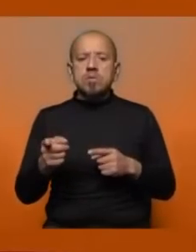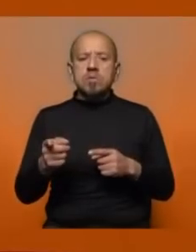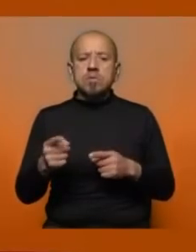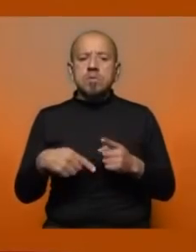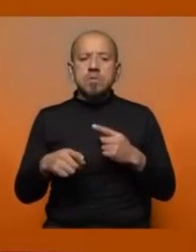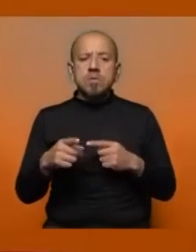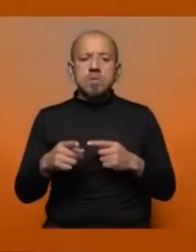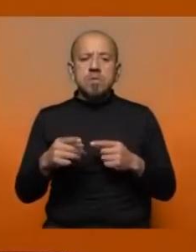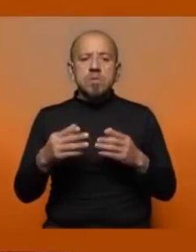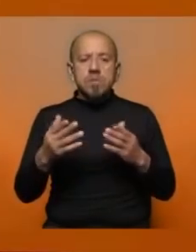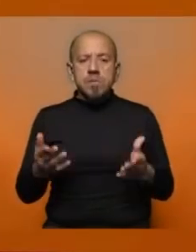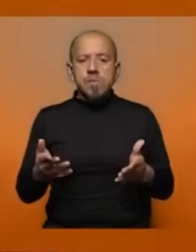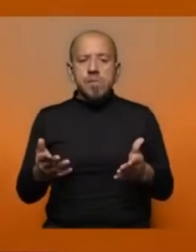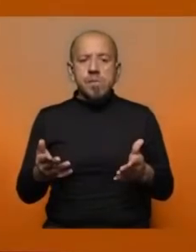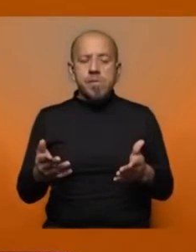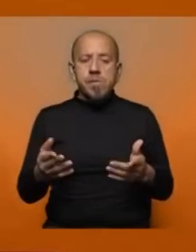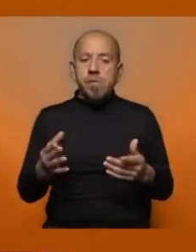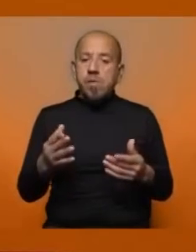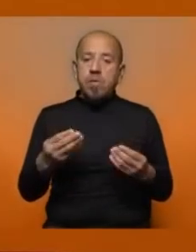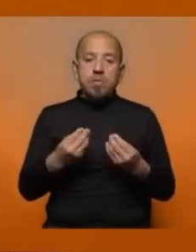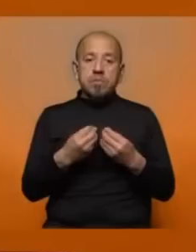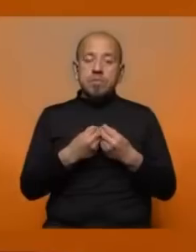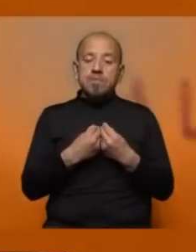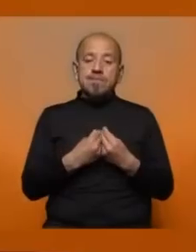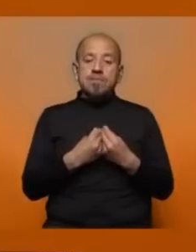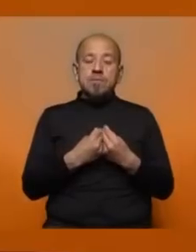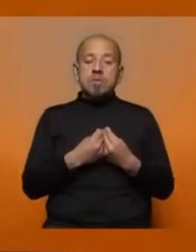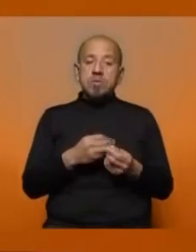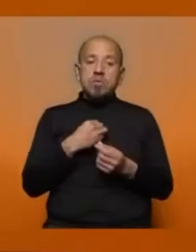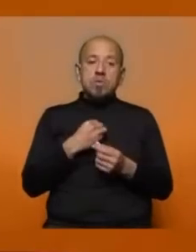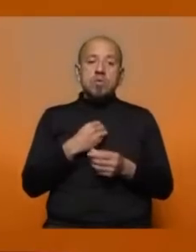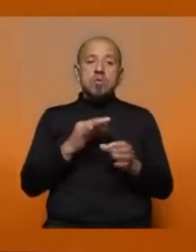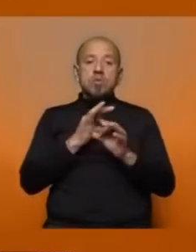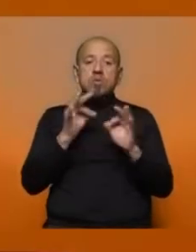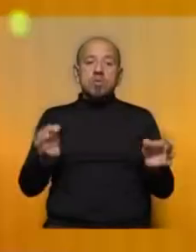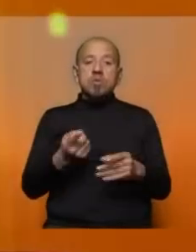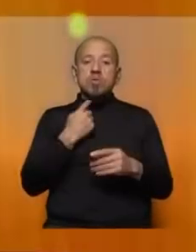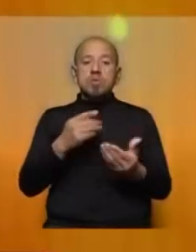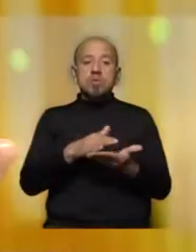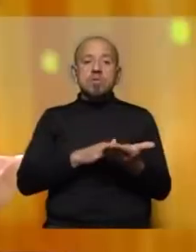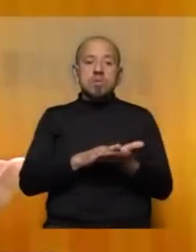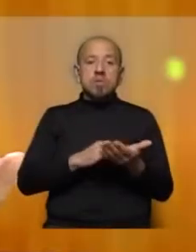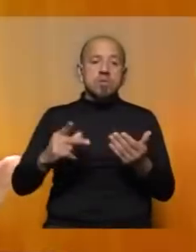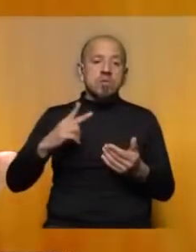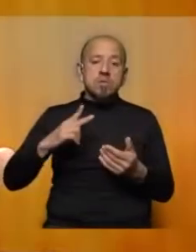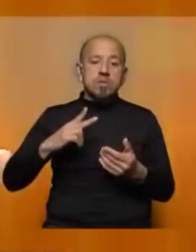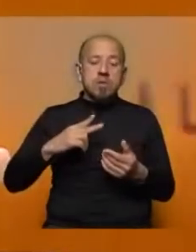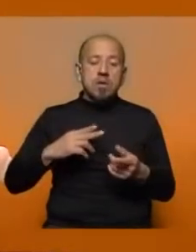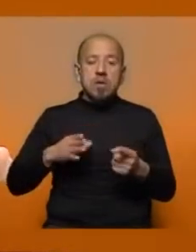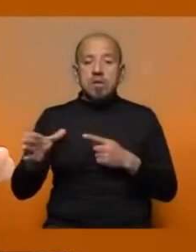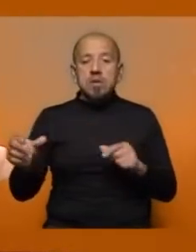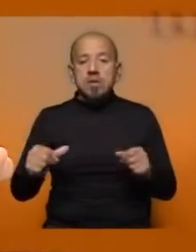tenés que tener o muchísima vocación que los hay mucha gente O no servir para nada en la actividad privada y meterte